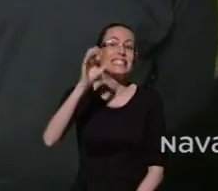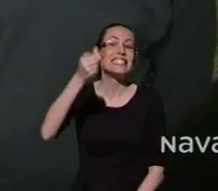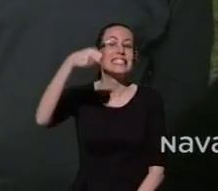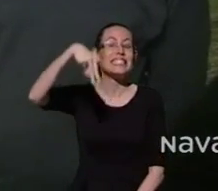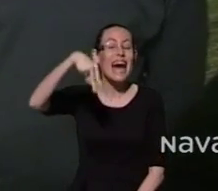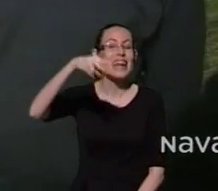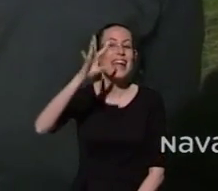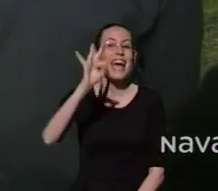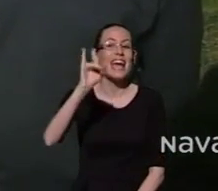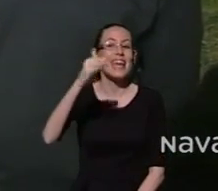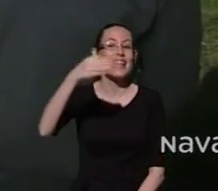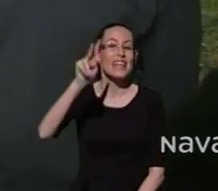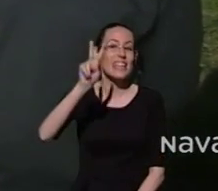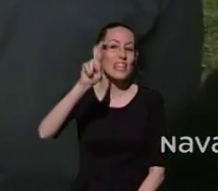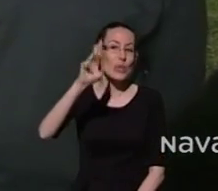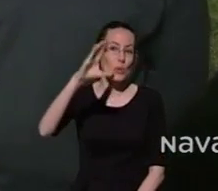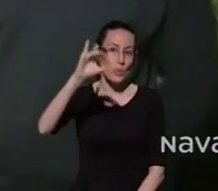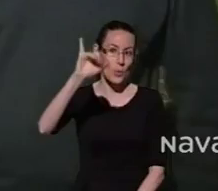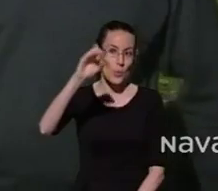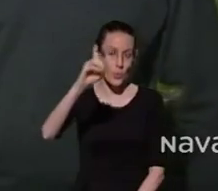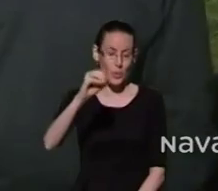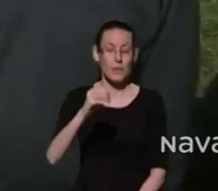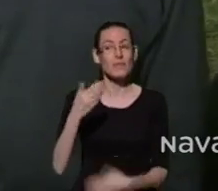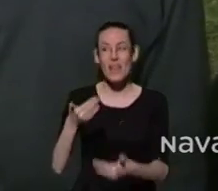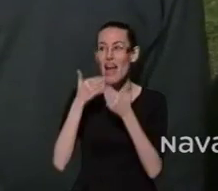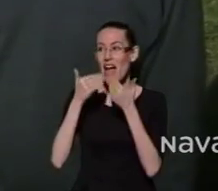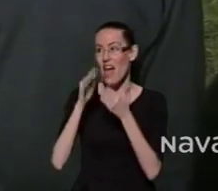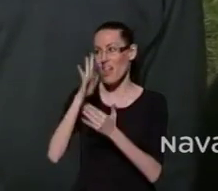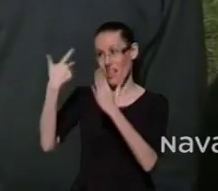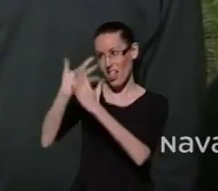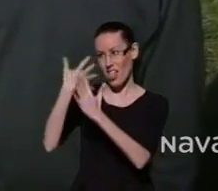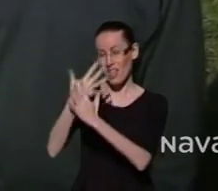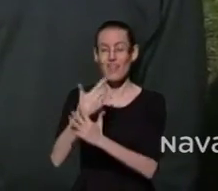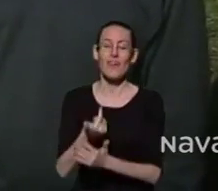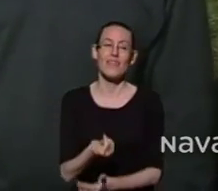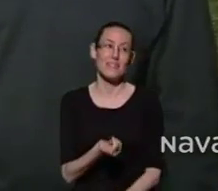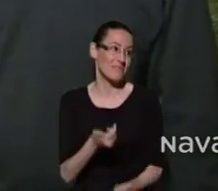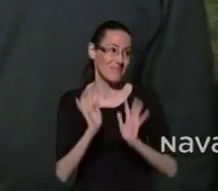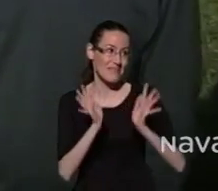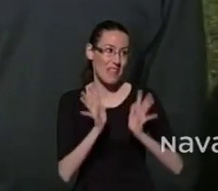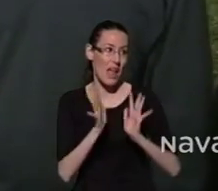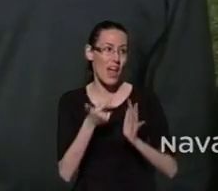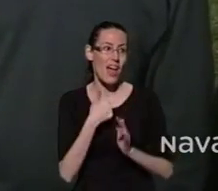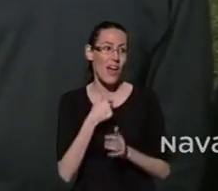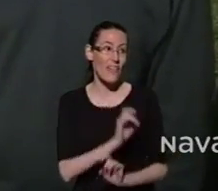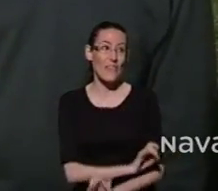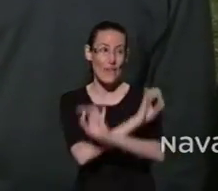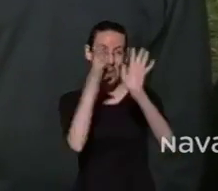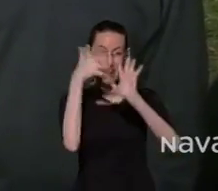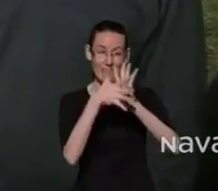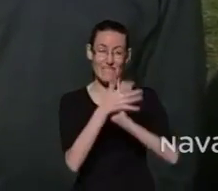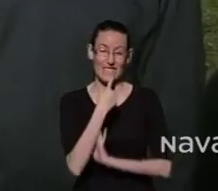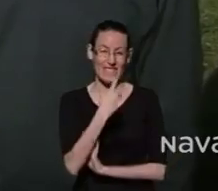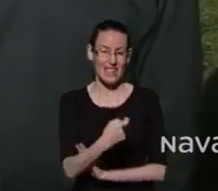gracias por esta visita por Zumbilla. Pues nada, espero que haya aclarado alguna historia de Zumbilla y nada, hasta cuando queráis. Por